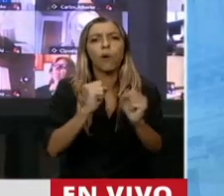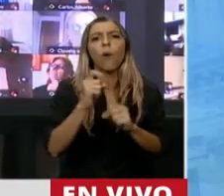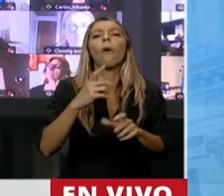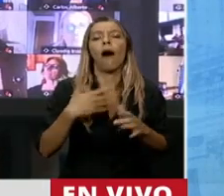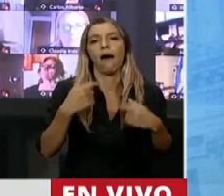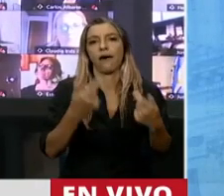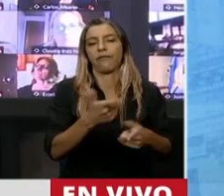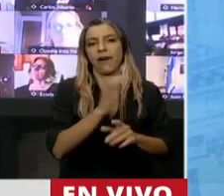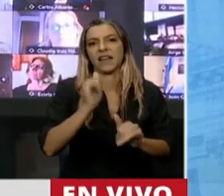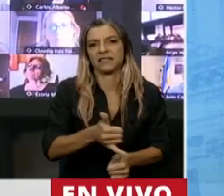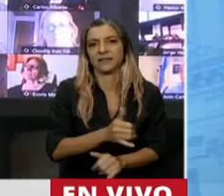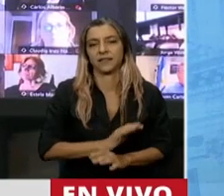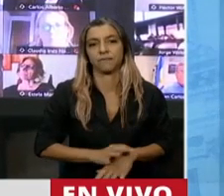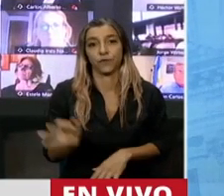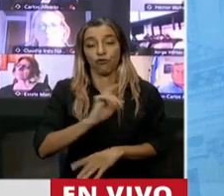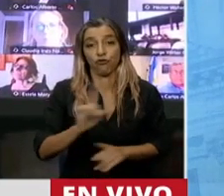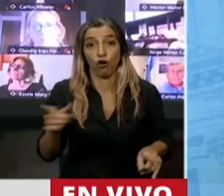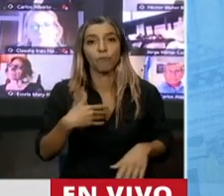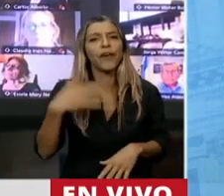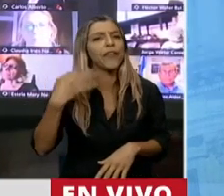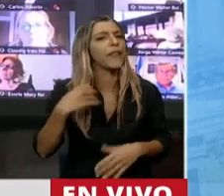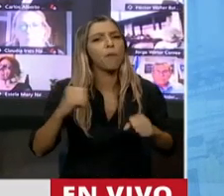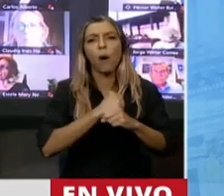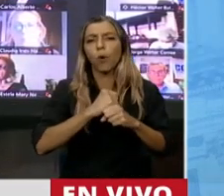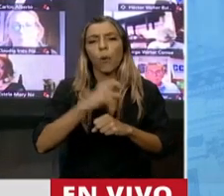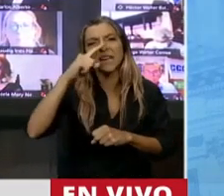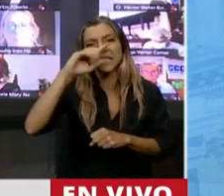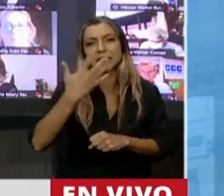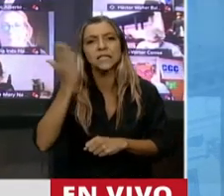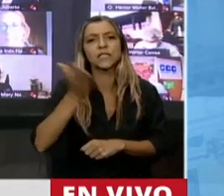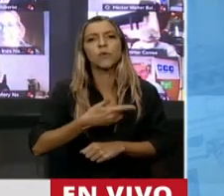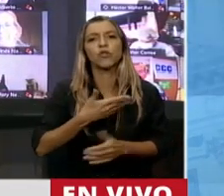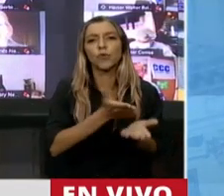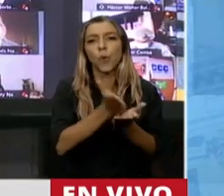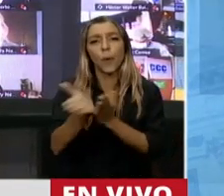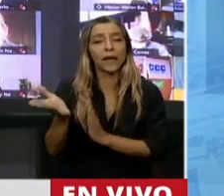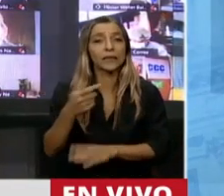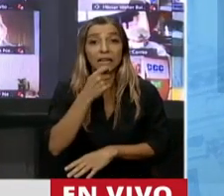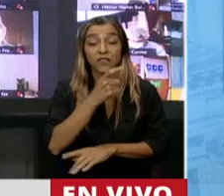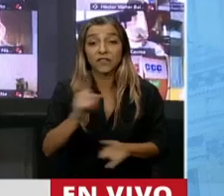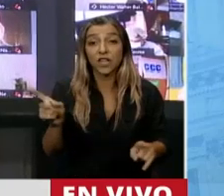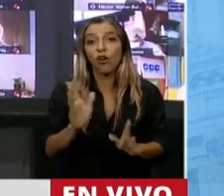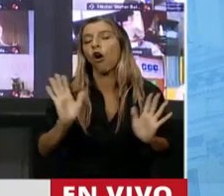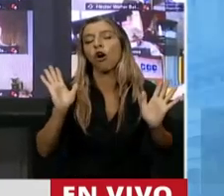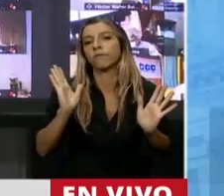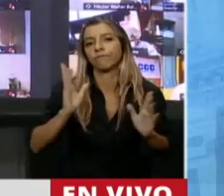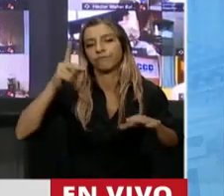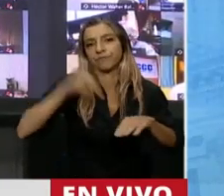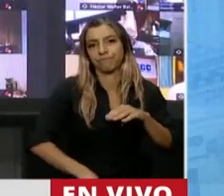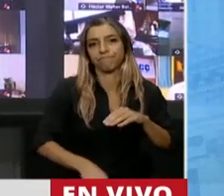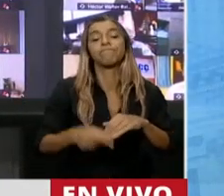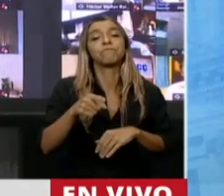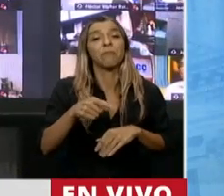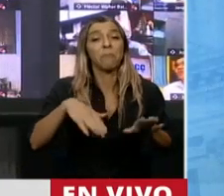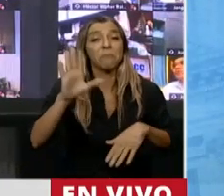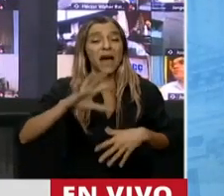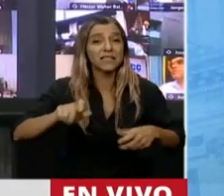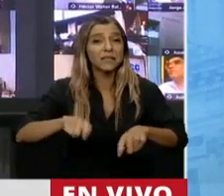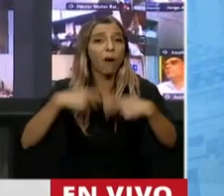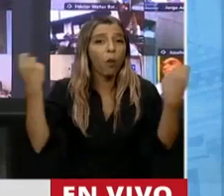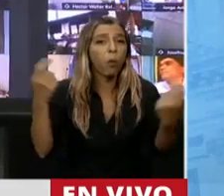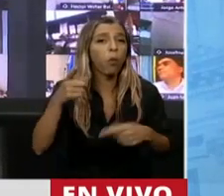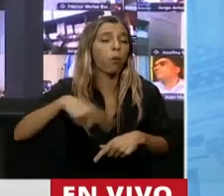lo que perjudicó claramente y especialmente a las estudiantes mujeres, que por tener